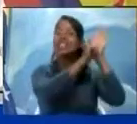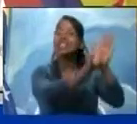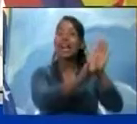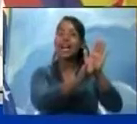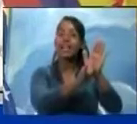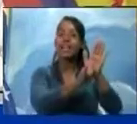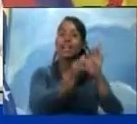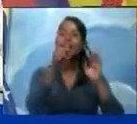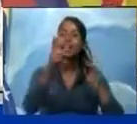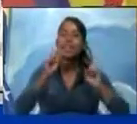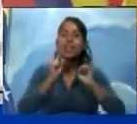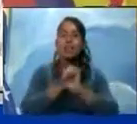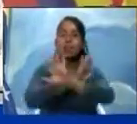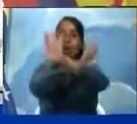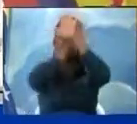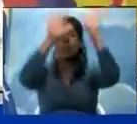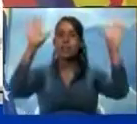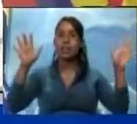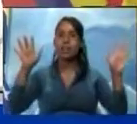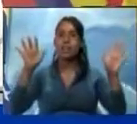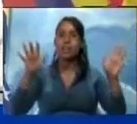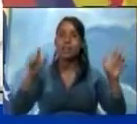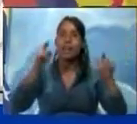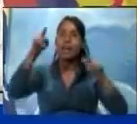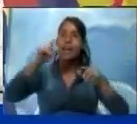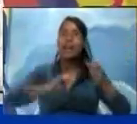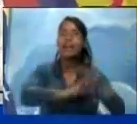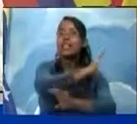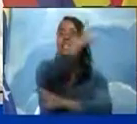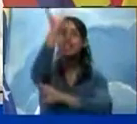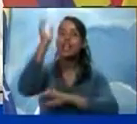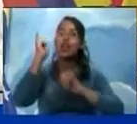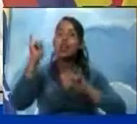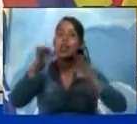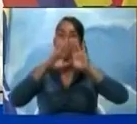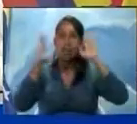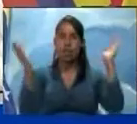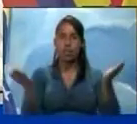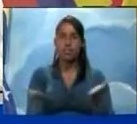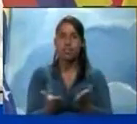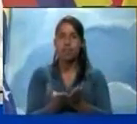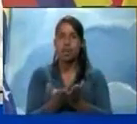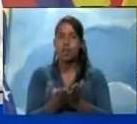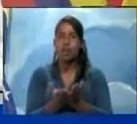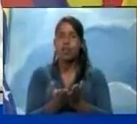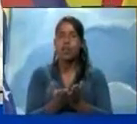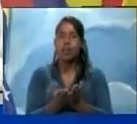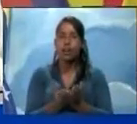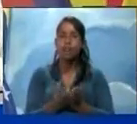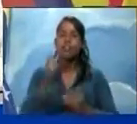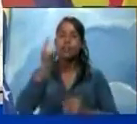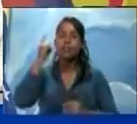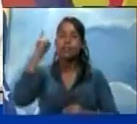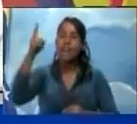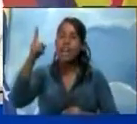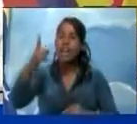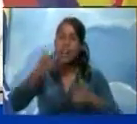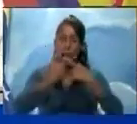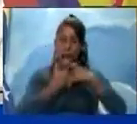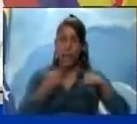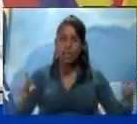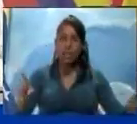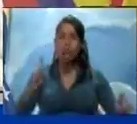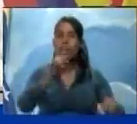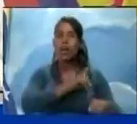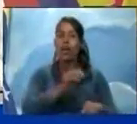señales y maravillas en el cielo y en la tierra. Él ha